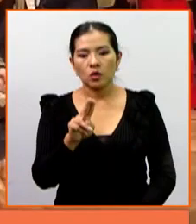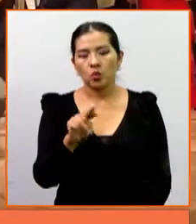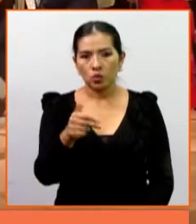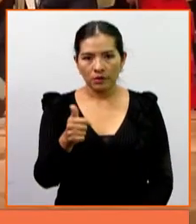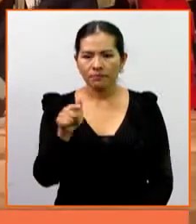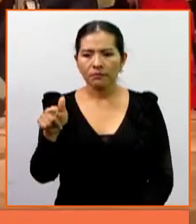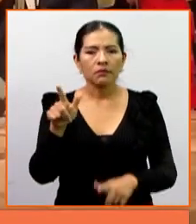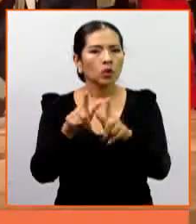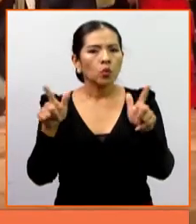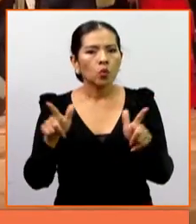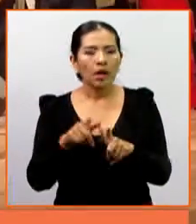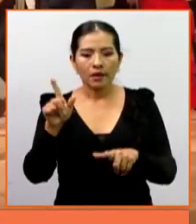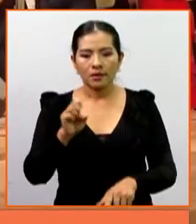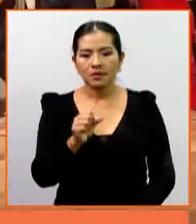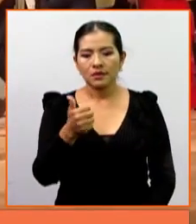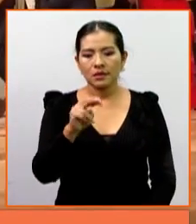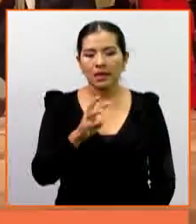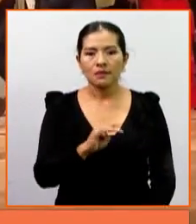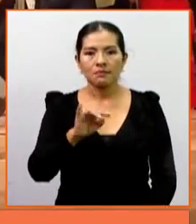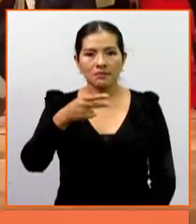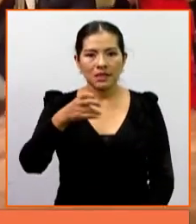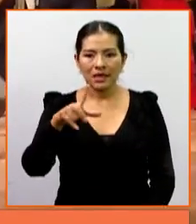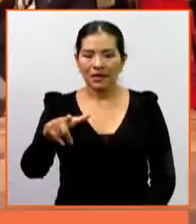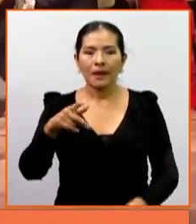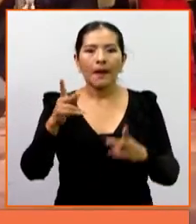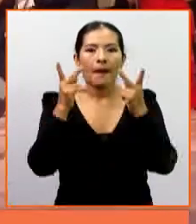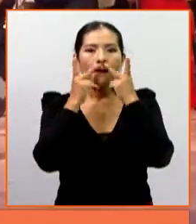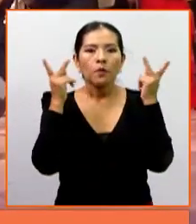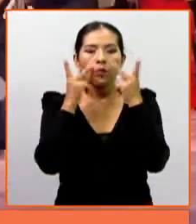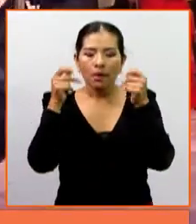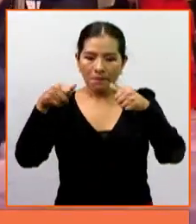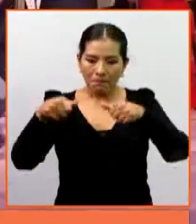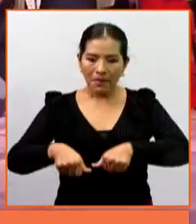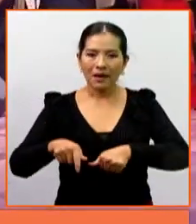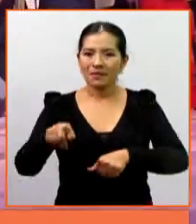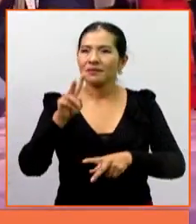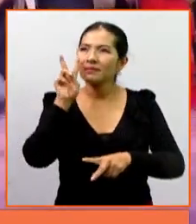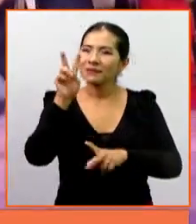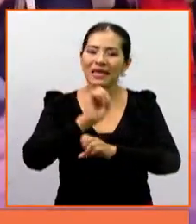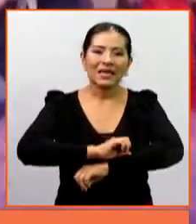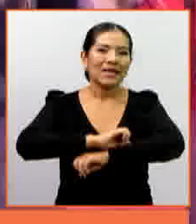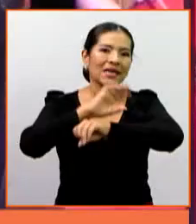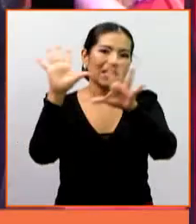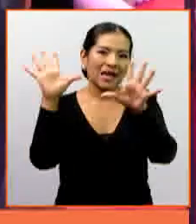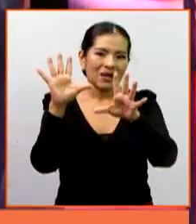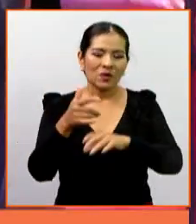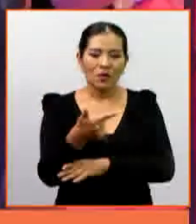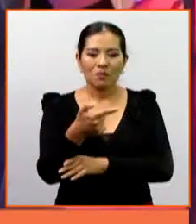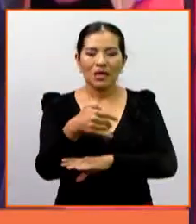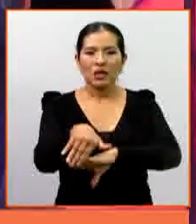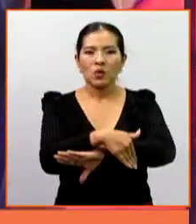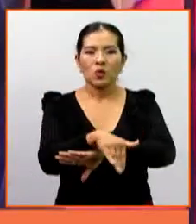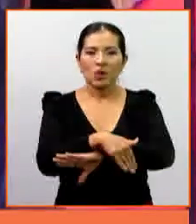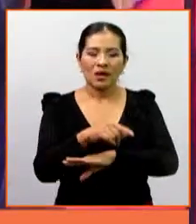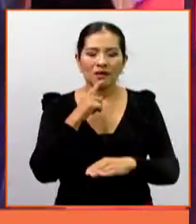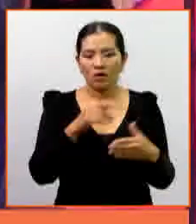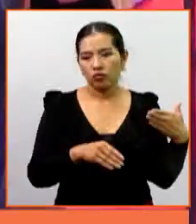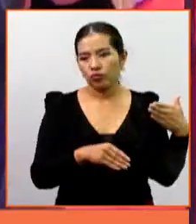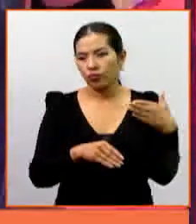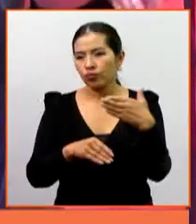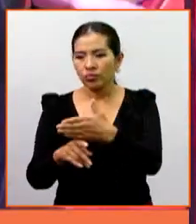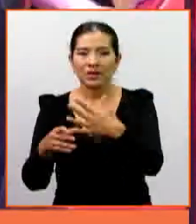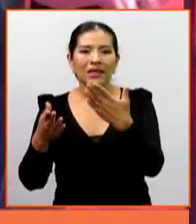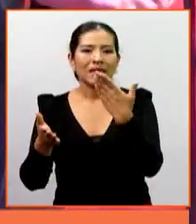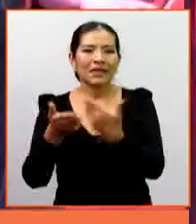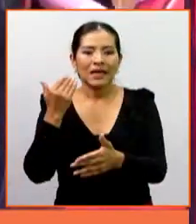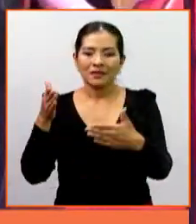encuentra ubicado en San Miguel, justo al lado de la parada del Puma Qatari. Es imposible de perderse, ahí vamos a estar en el Teatro Nuna este sábado 11.